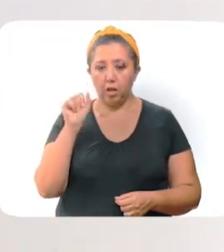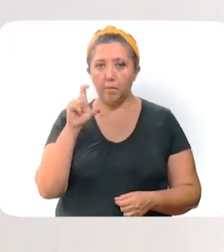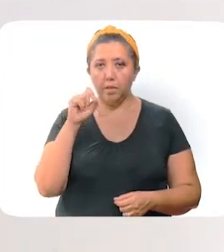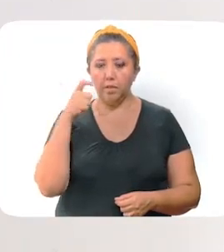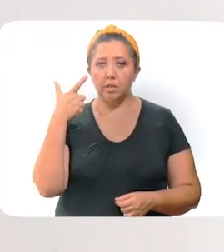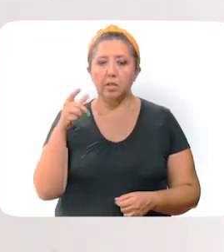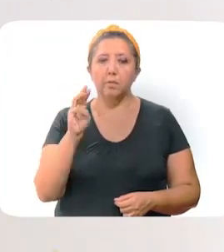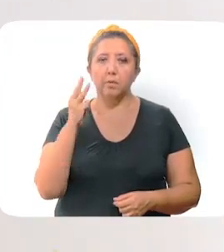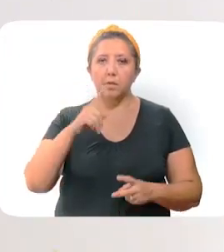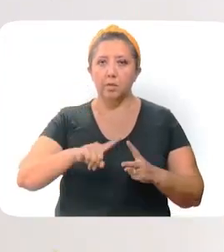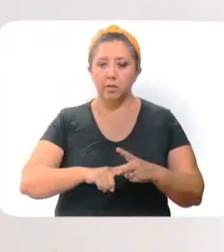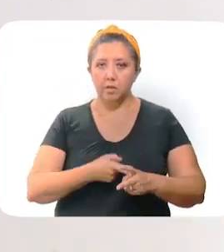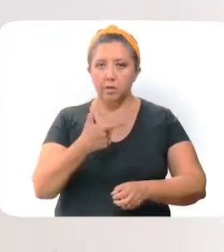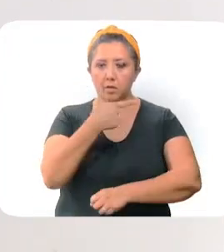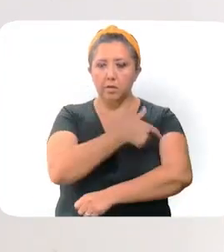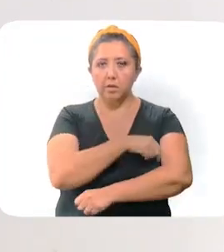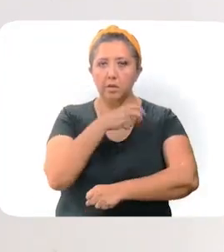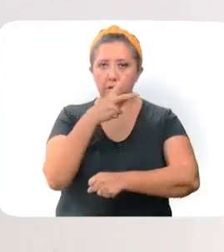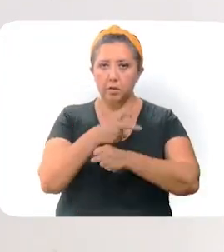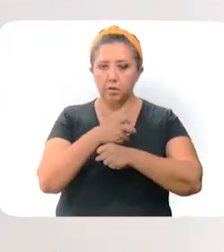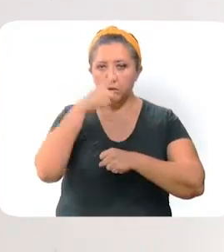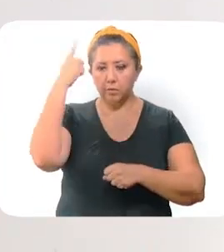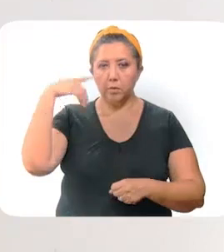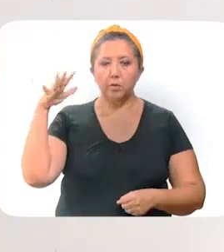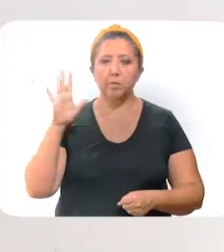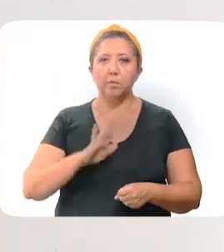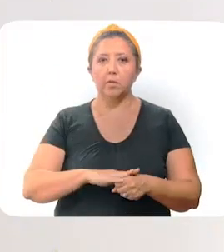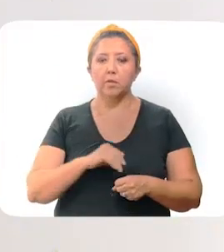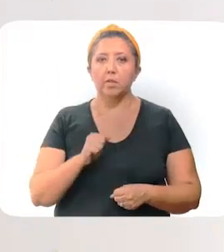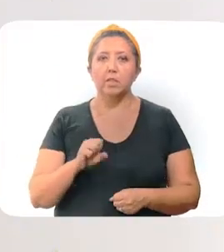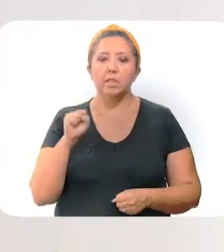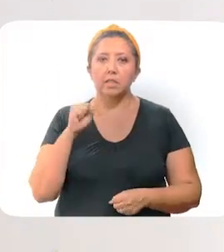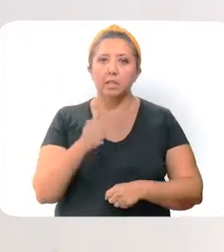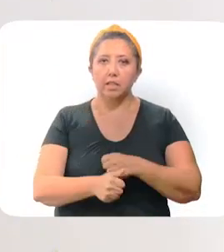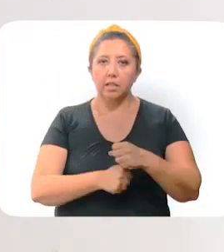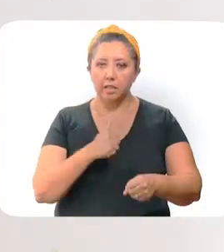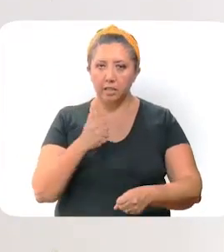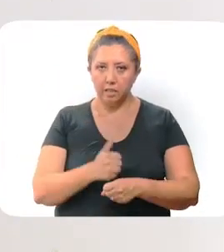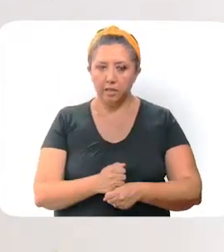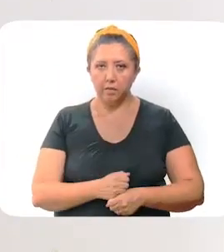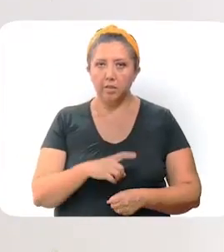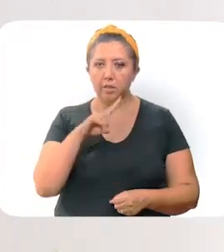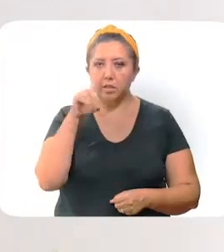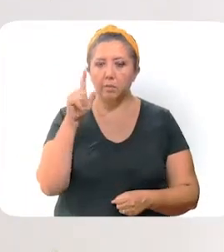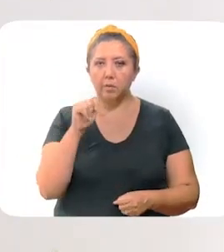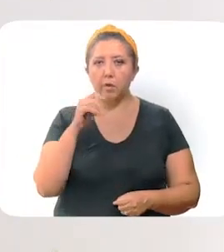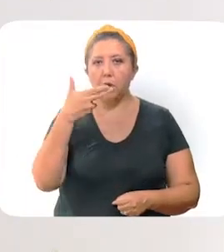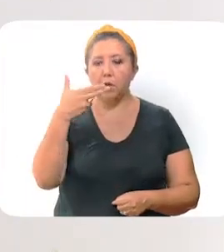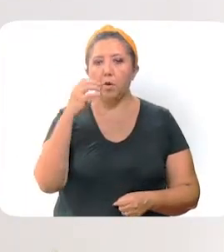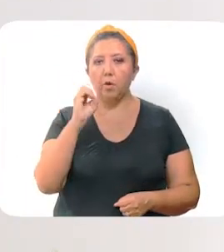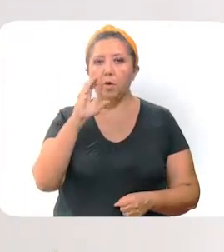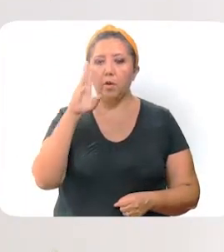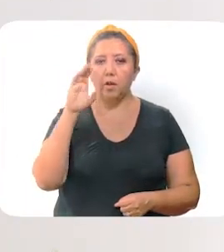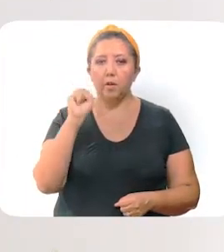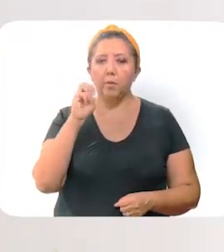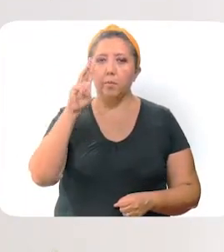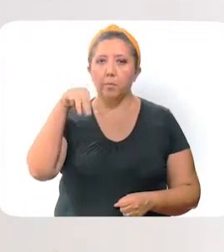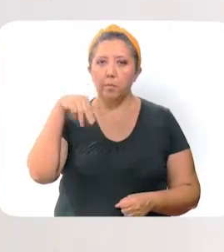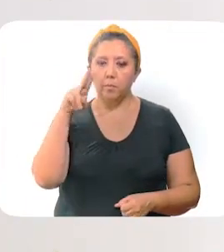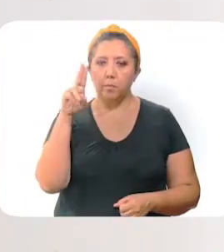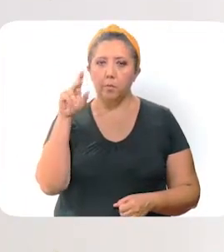mayo iniciará la aplicación de la segunda dosis para adultos mayores de más de 60 años en Semul, Jocabá, Jalachó,